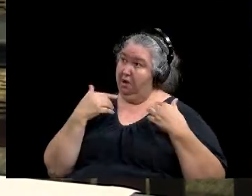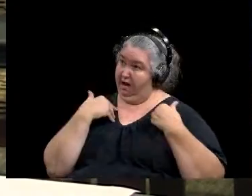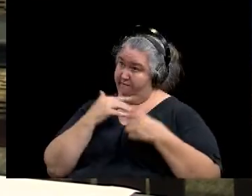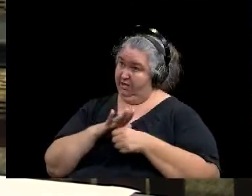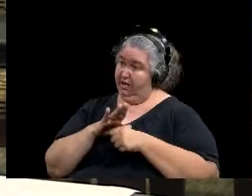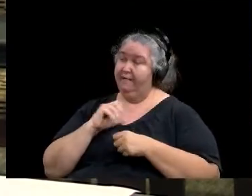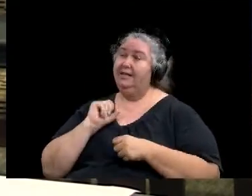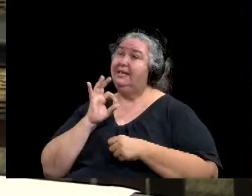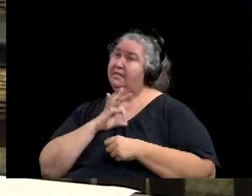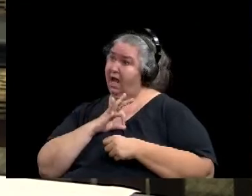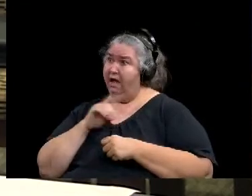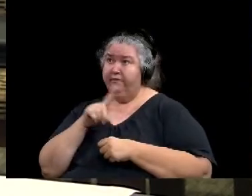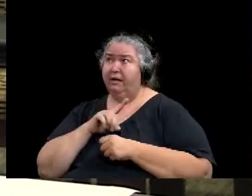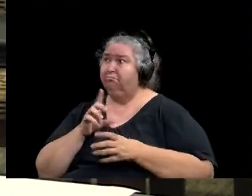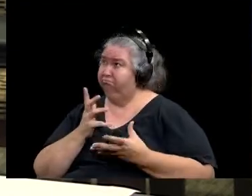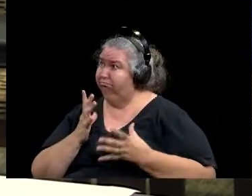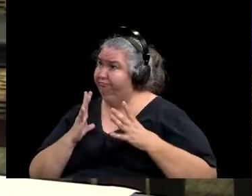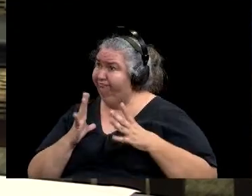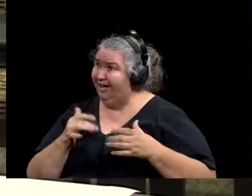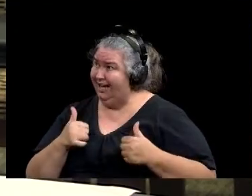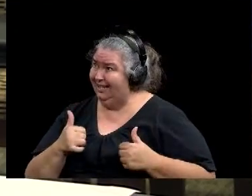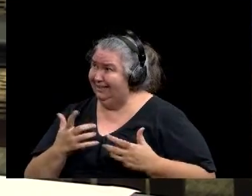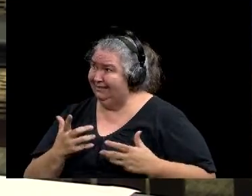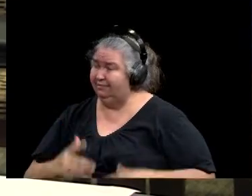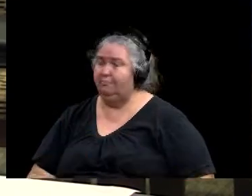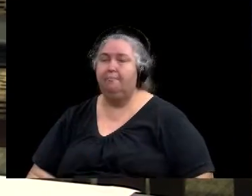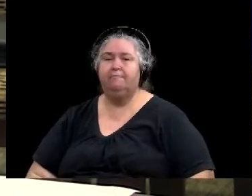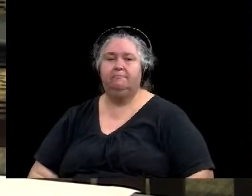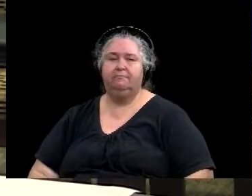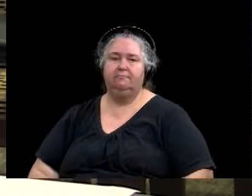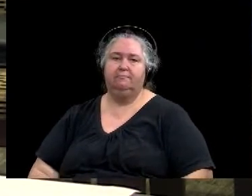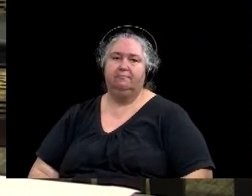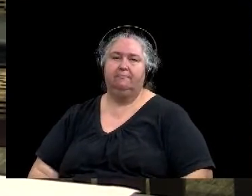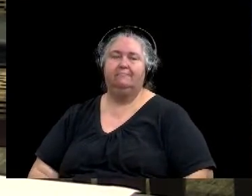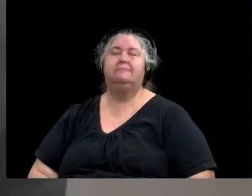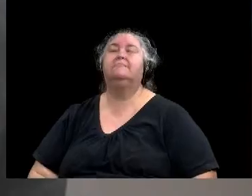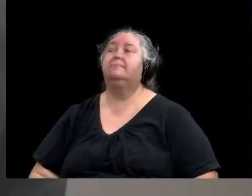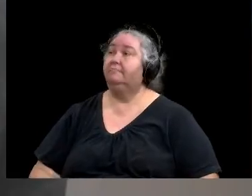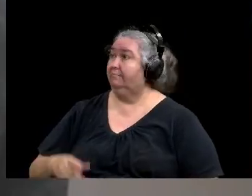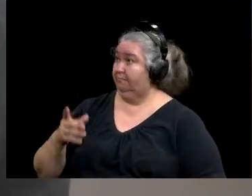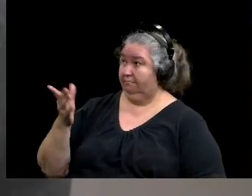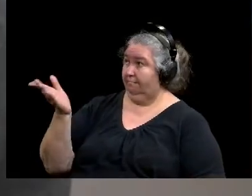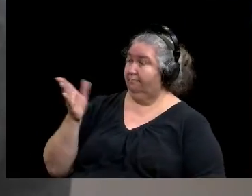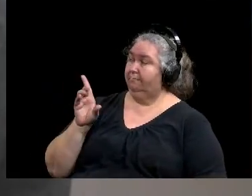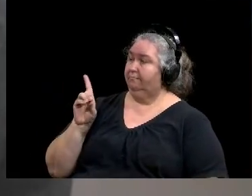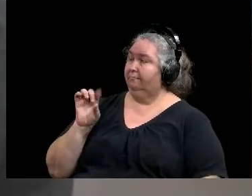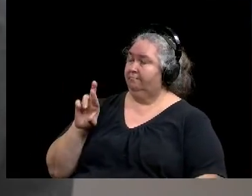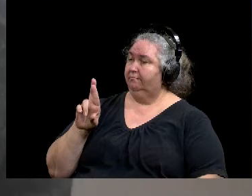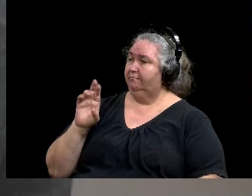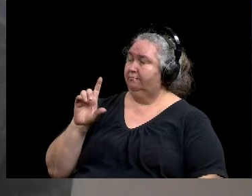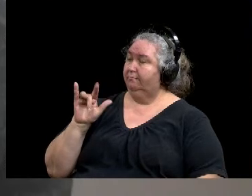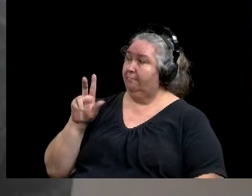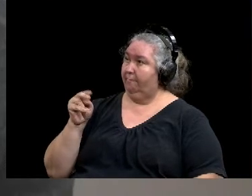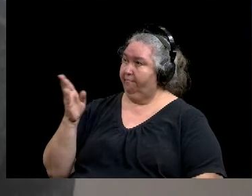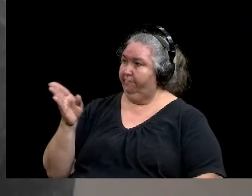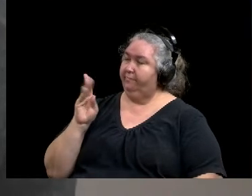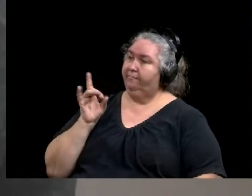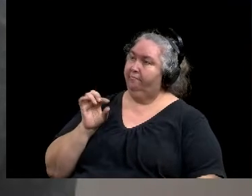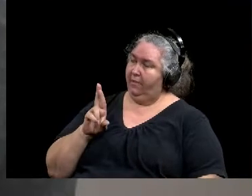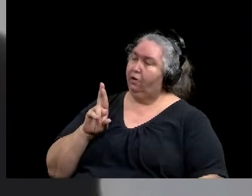además se necesita están adecuados aquí y como se ha estado manteniendo con eso